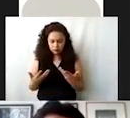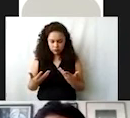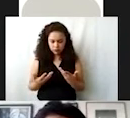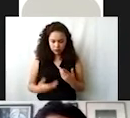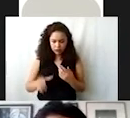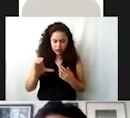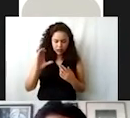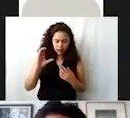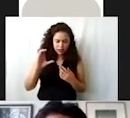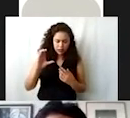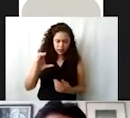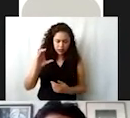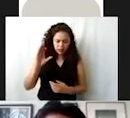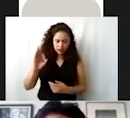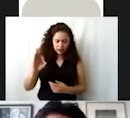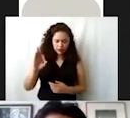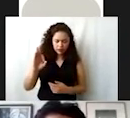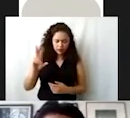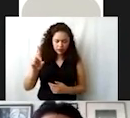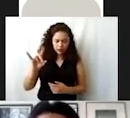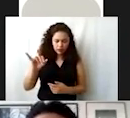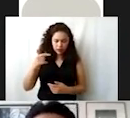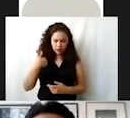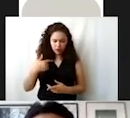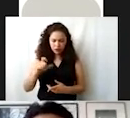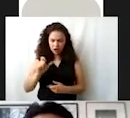CFDI por unos salarios que yo no había recibido.